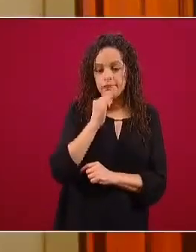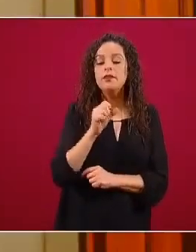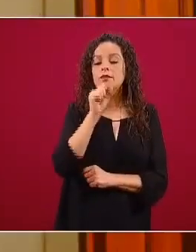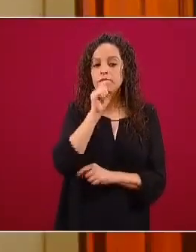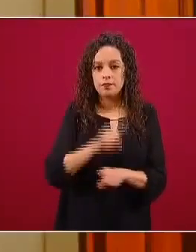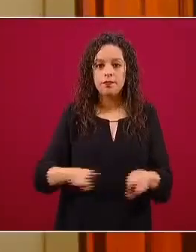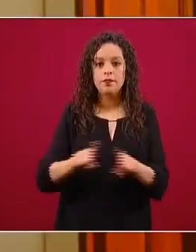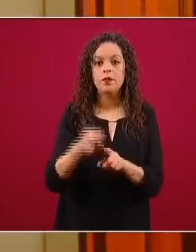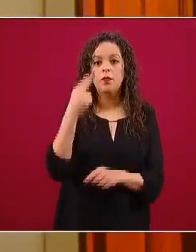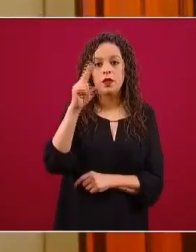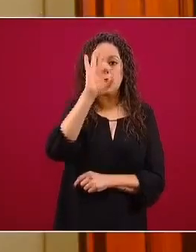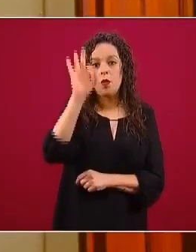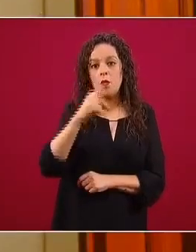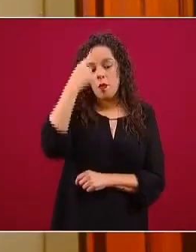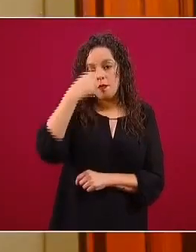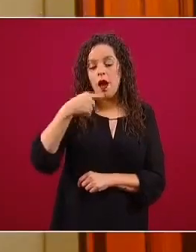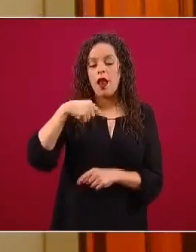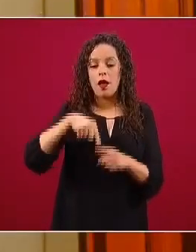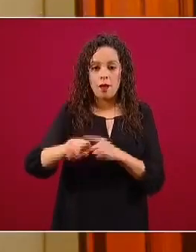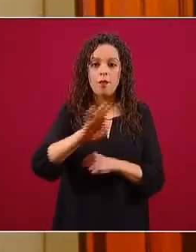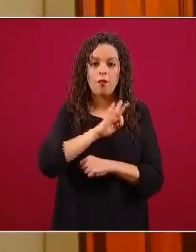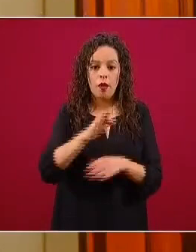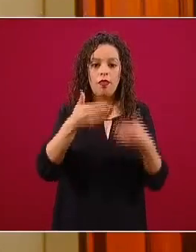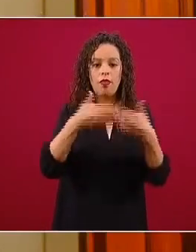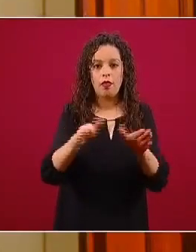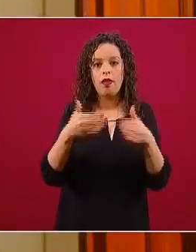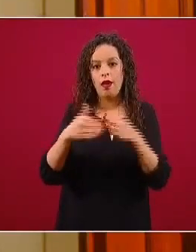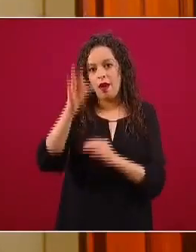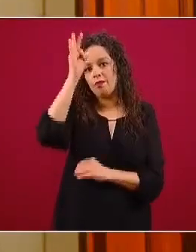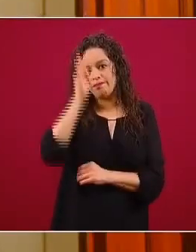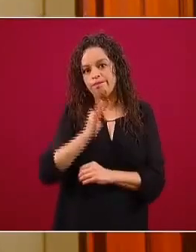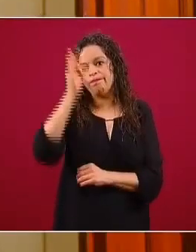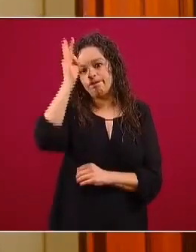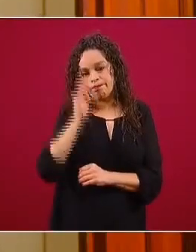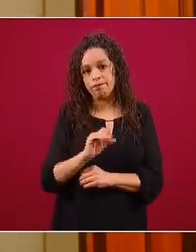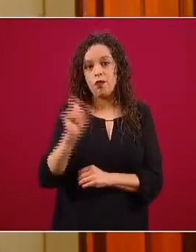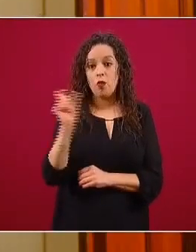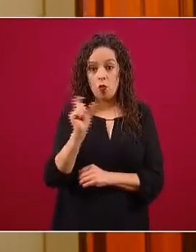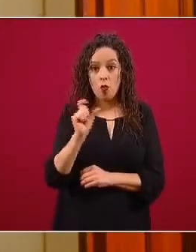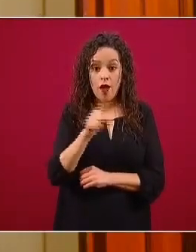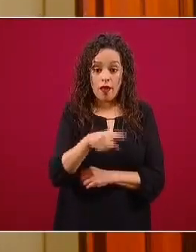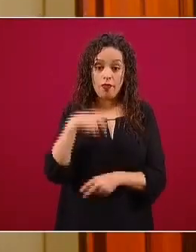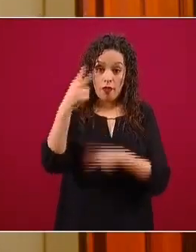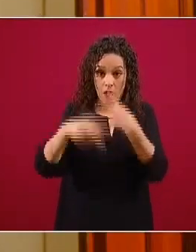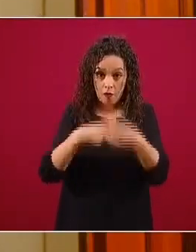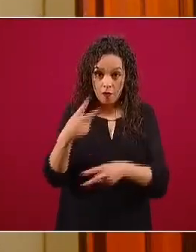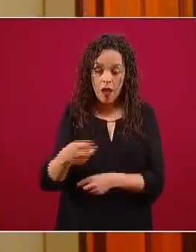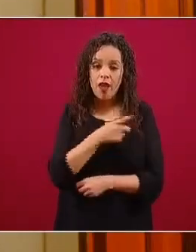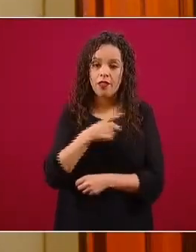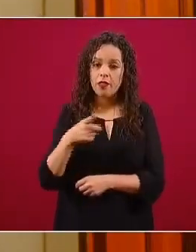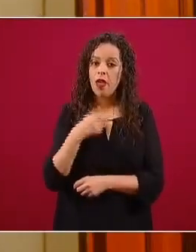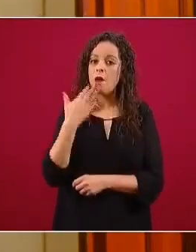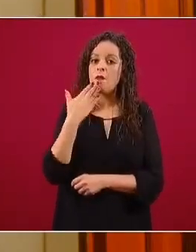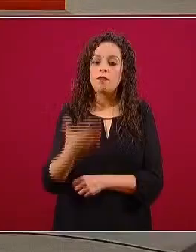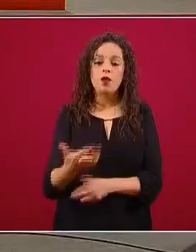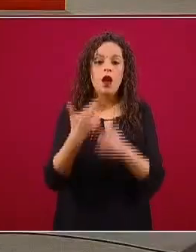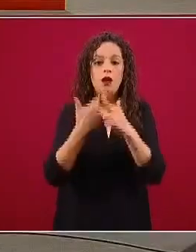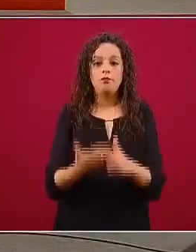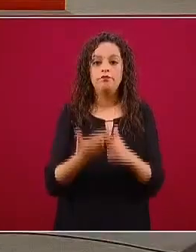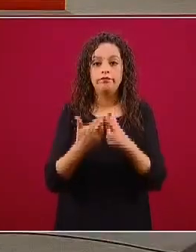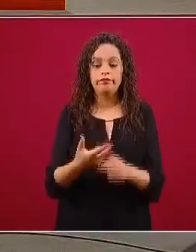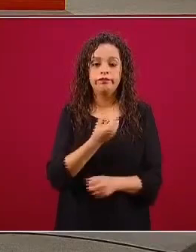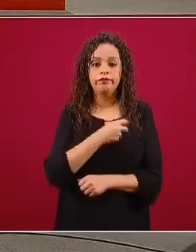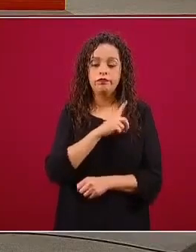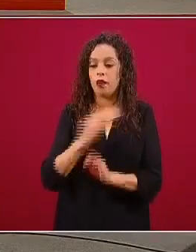que puedan reiniciar estas actividades, pero que al hacerlas haya la suficiente sana distancia entre las personas que participan de